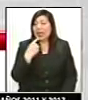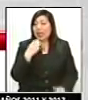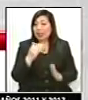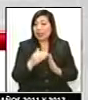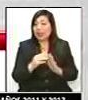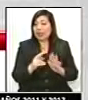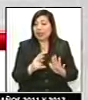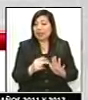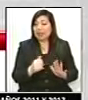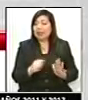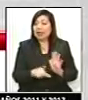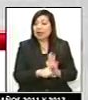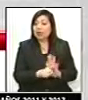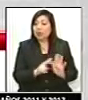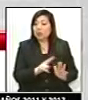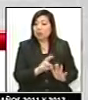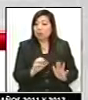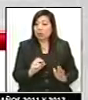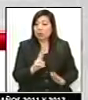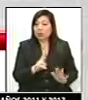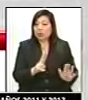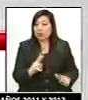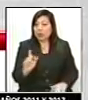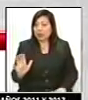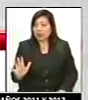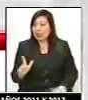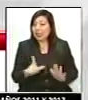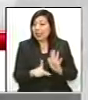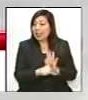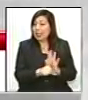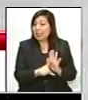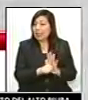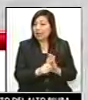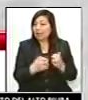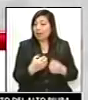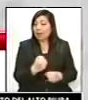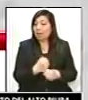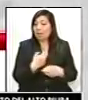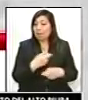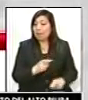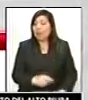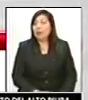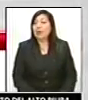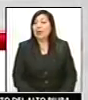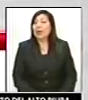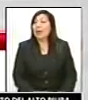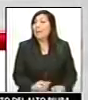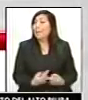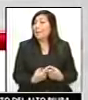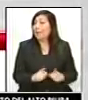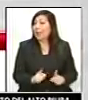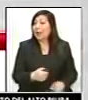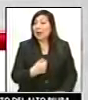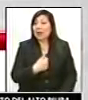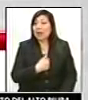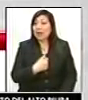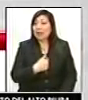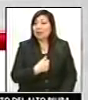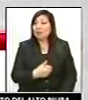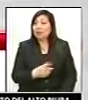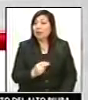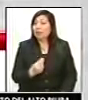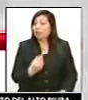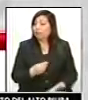artículo 16 de la Ley 28.175, Ley Marco del Empleo Público. Sin embargo, las mismas ya